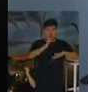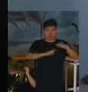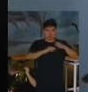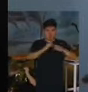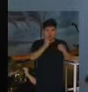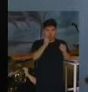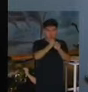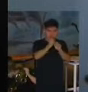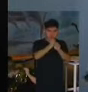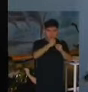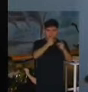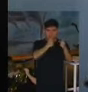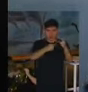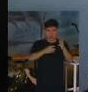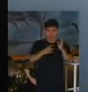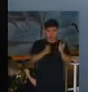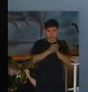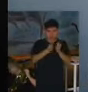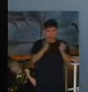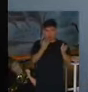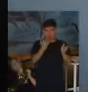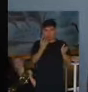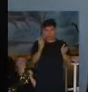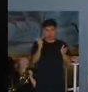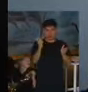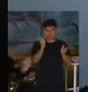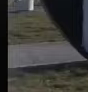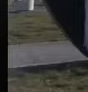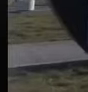en este corto y breve periodo.